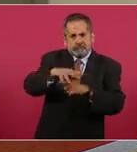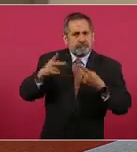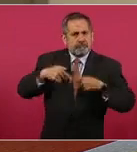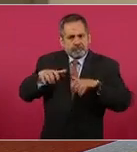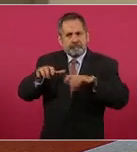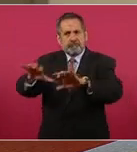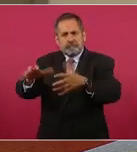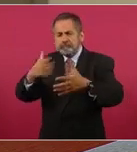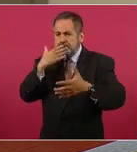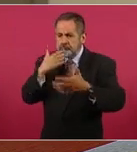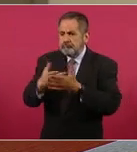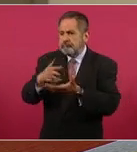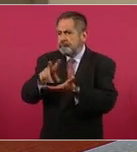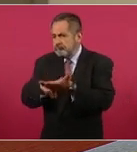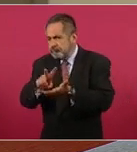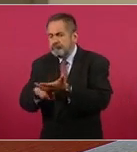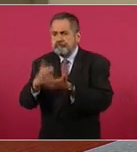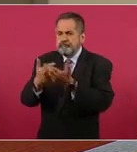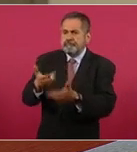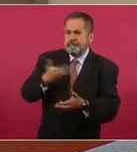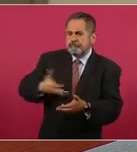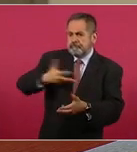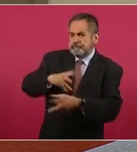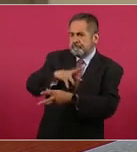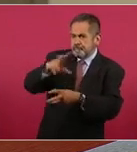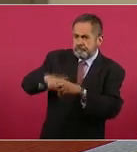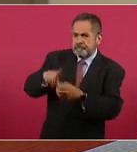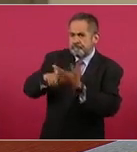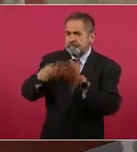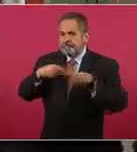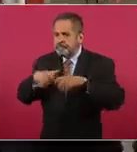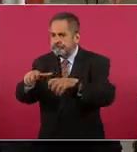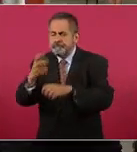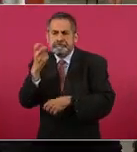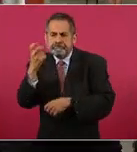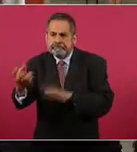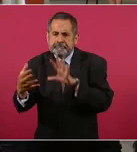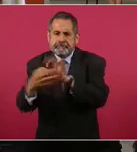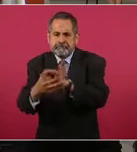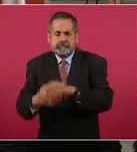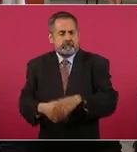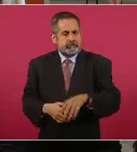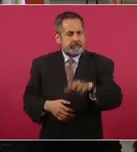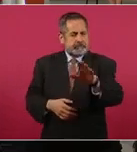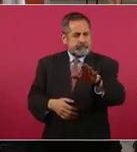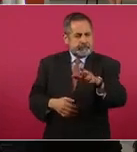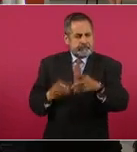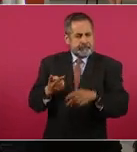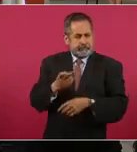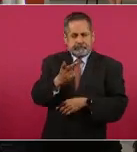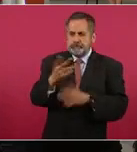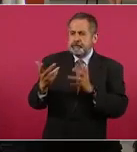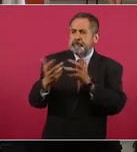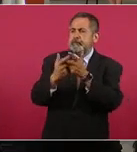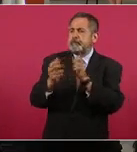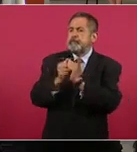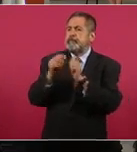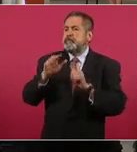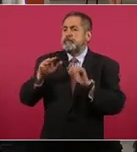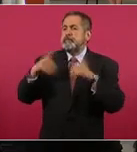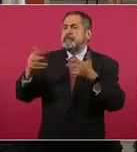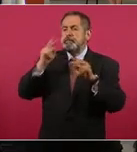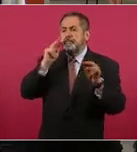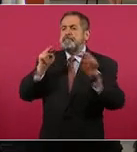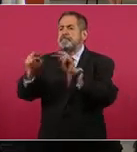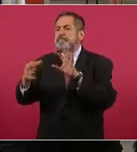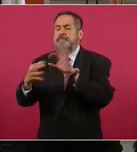la riqueza de un pueblo. Y ahí es donde usted ve, desde la periferia, la fuerza transformadora. Tal cual, ¿no? Y